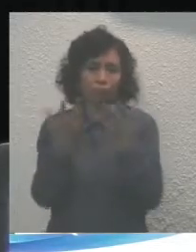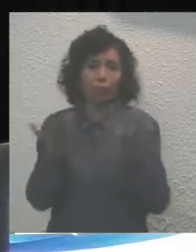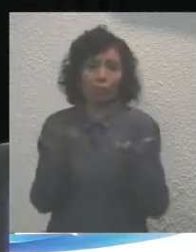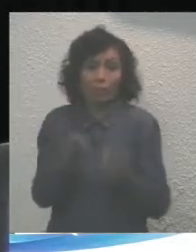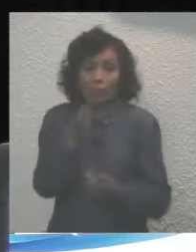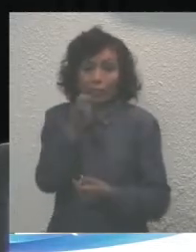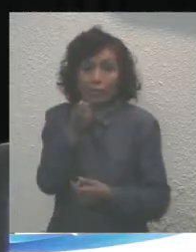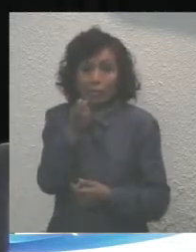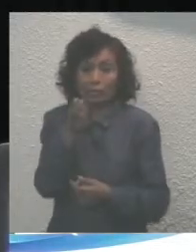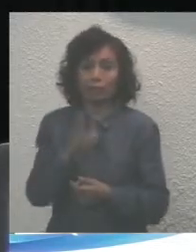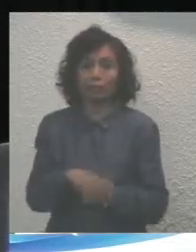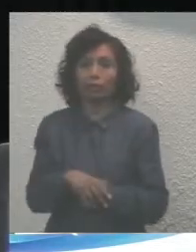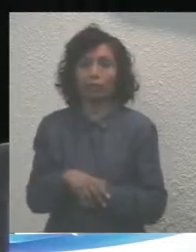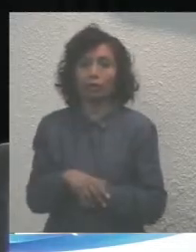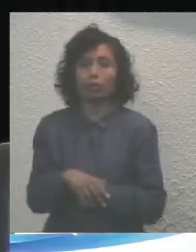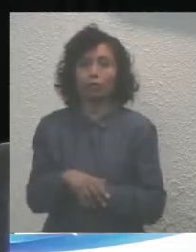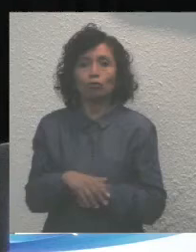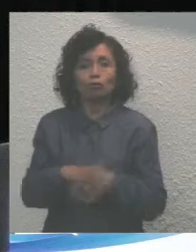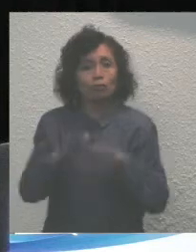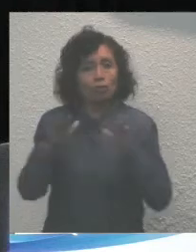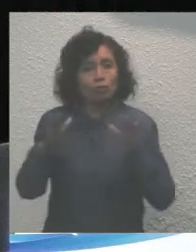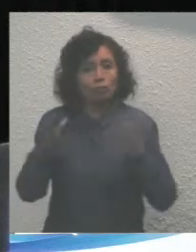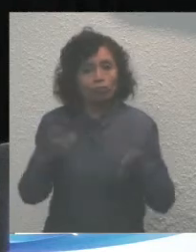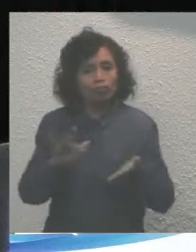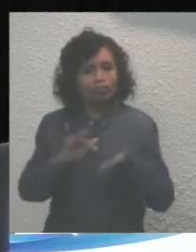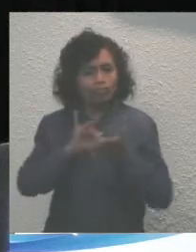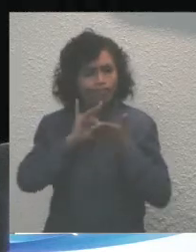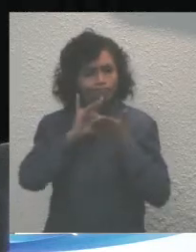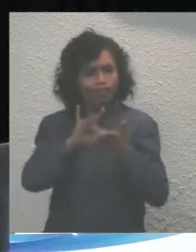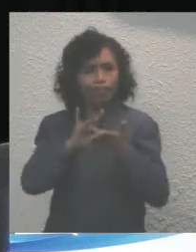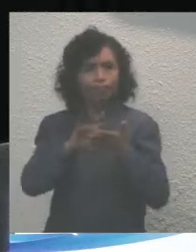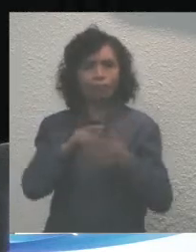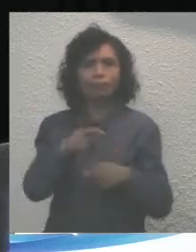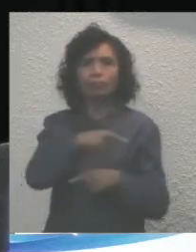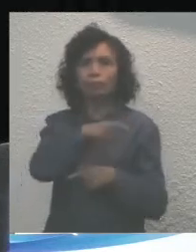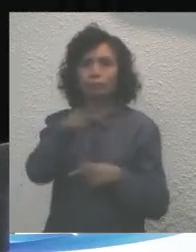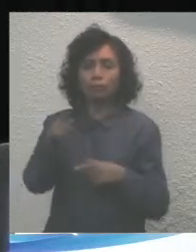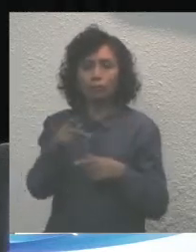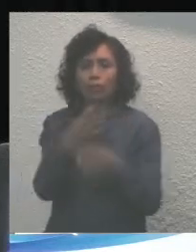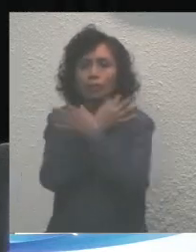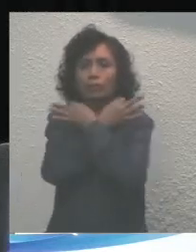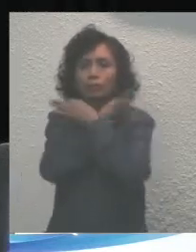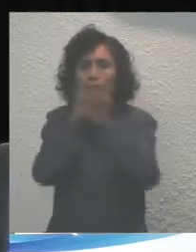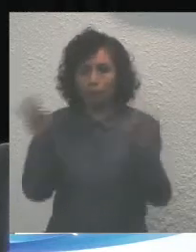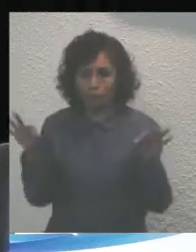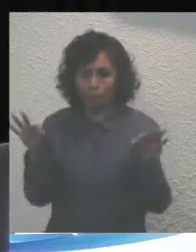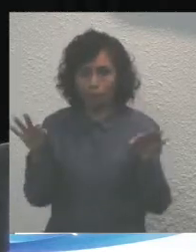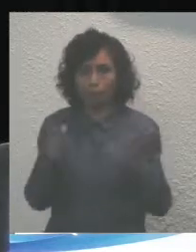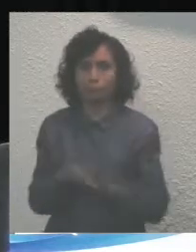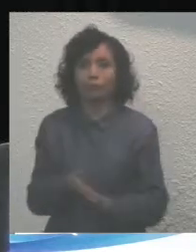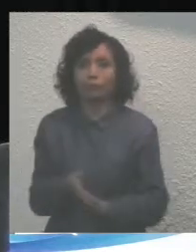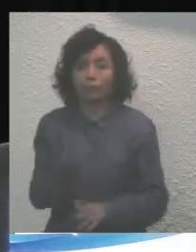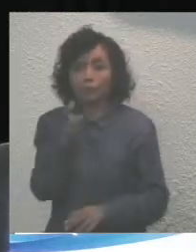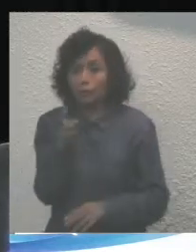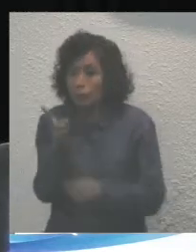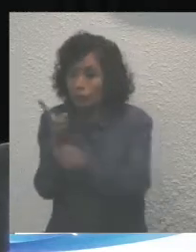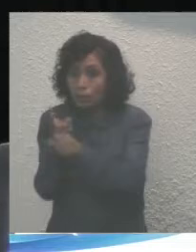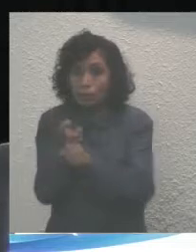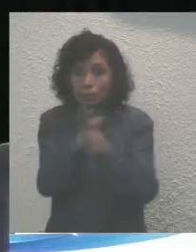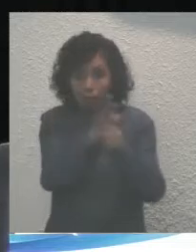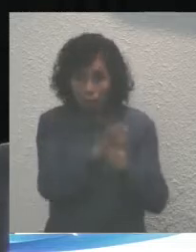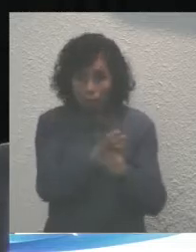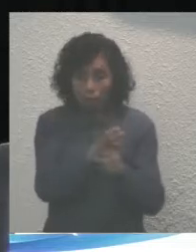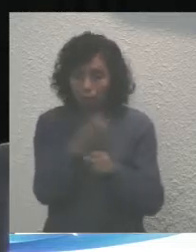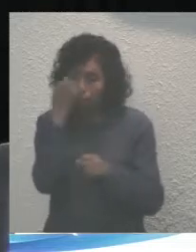Constituye una reafirmación de la voluntad de informar y una convocatoria